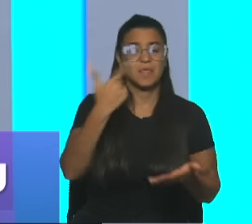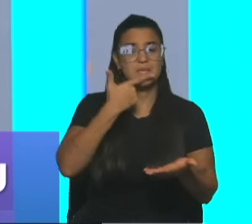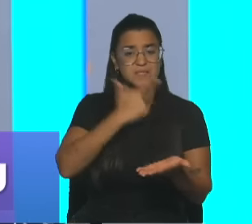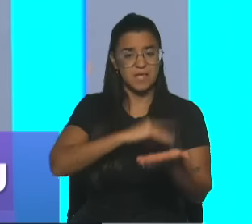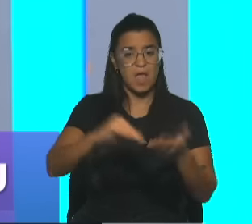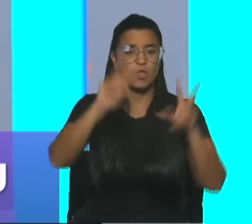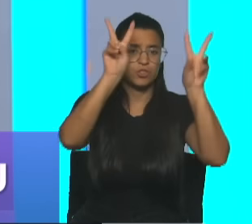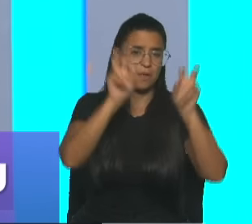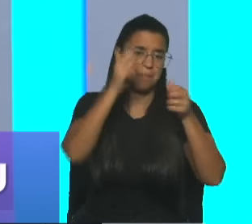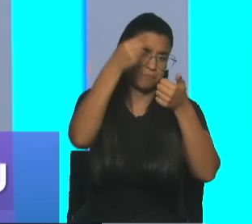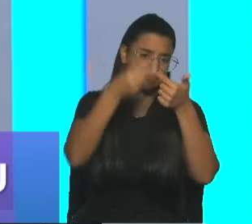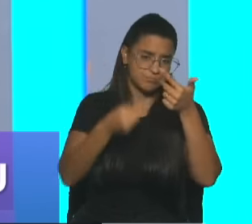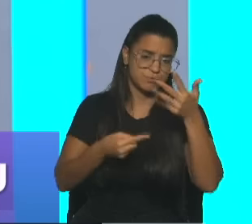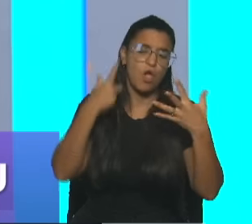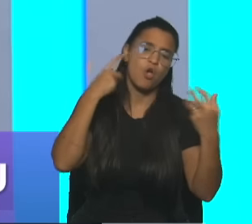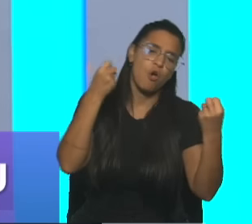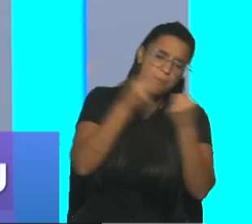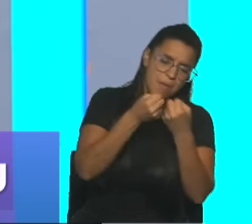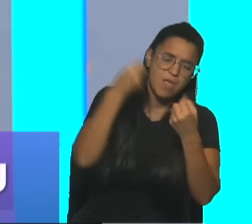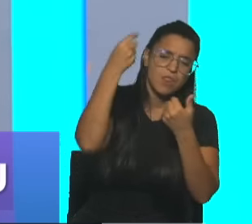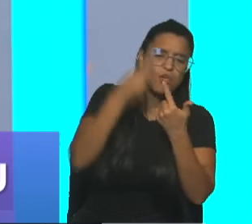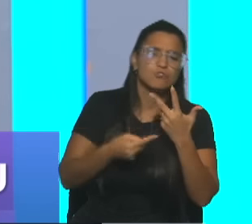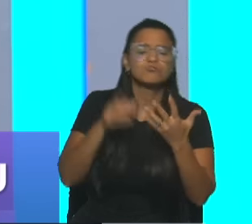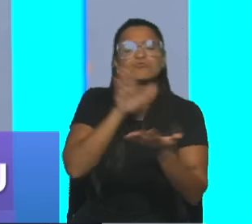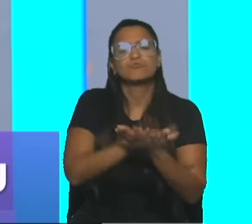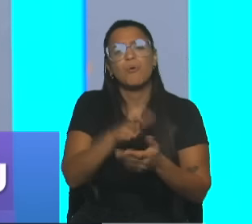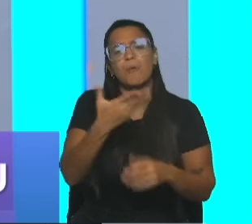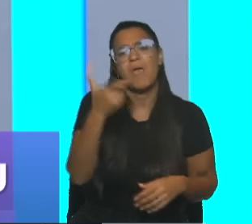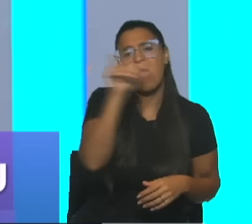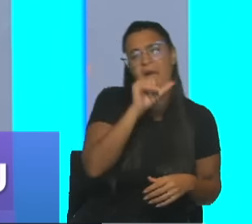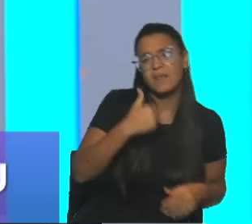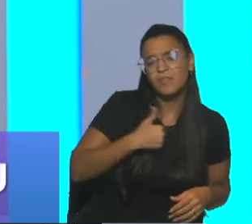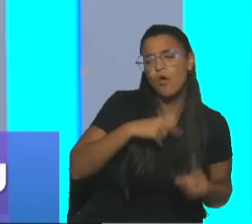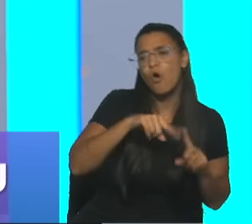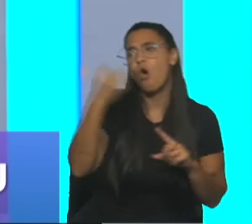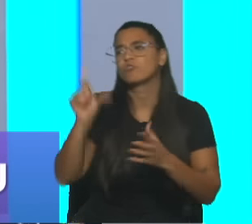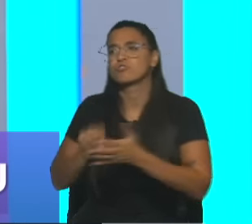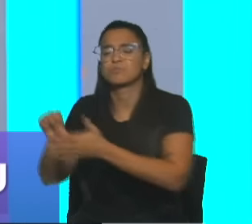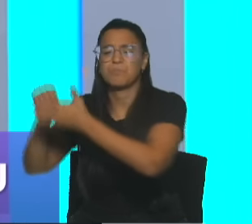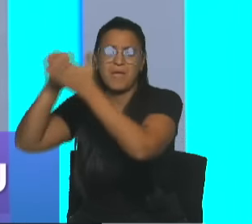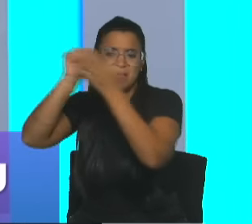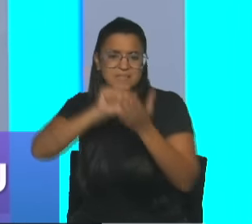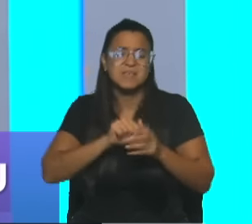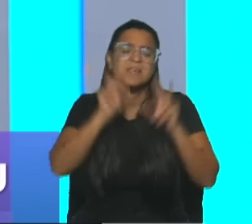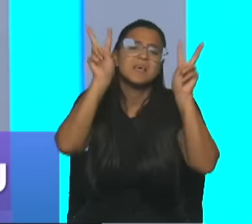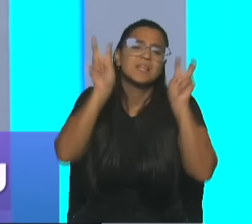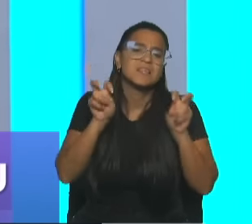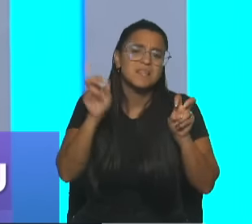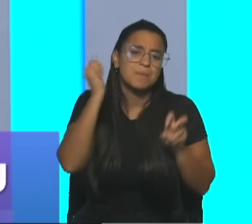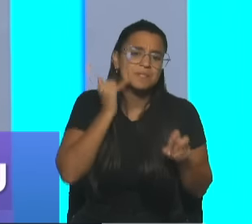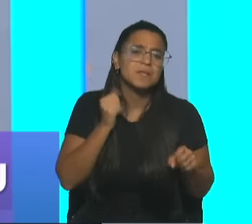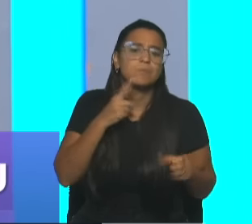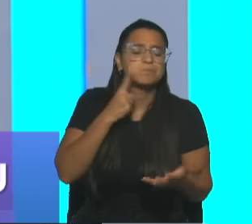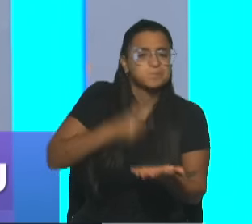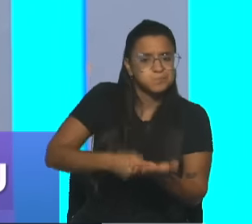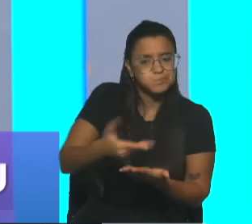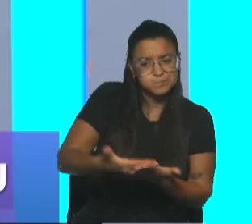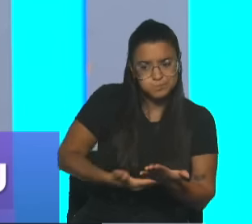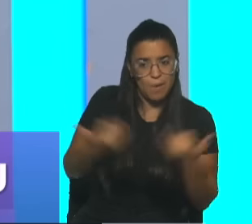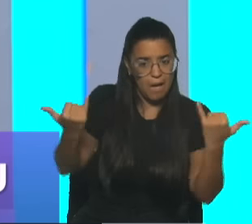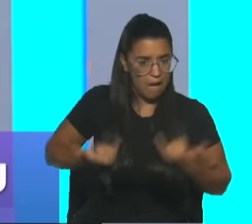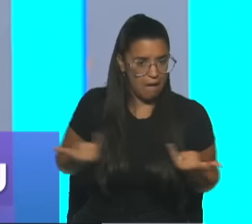eh convenios acuerdos entre la República Argentina y diferentes países temas que ya tienen eh dictamen de comisión